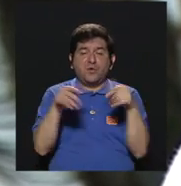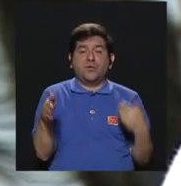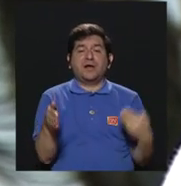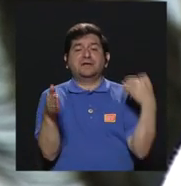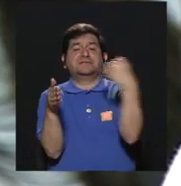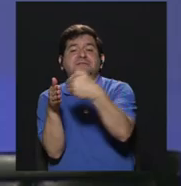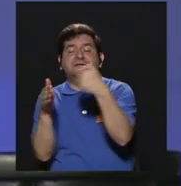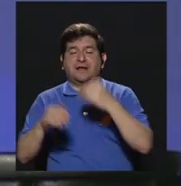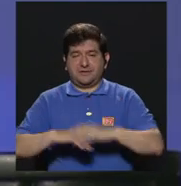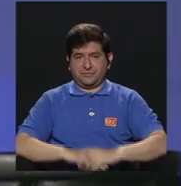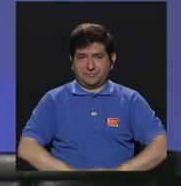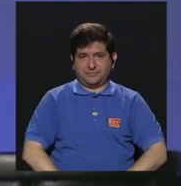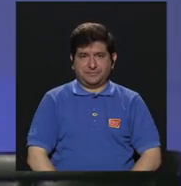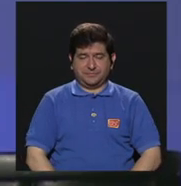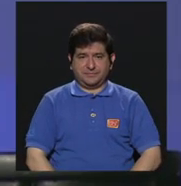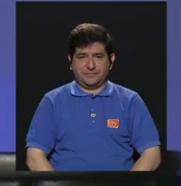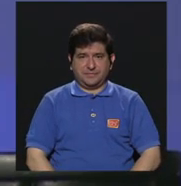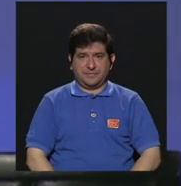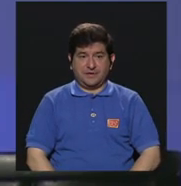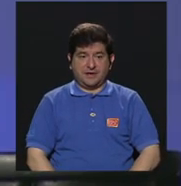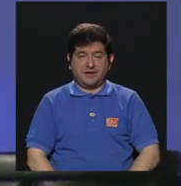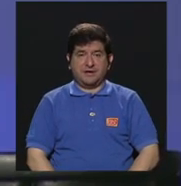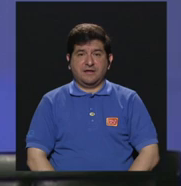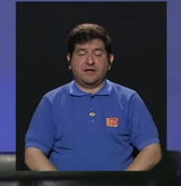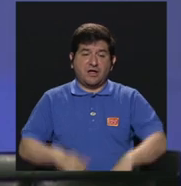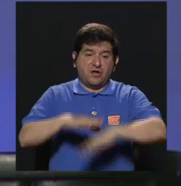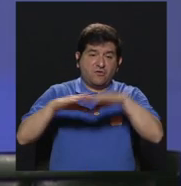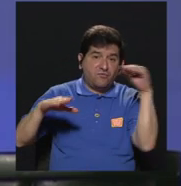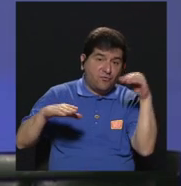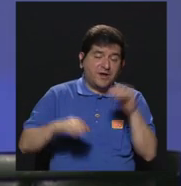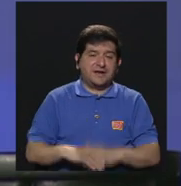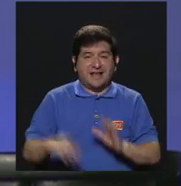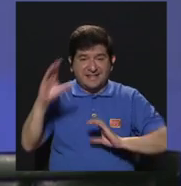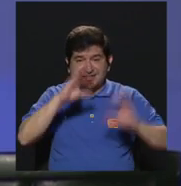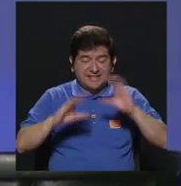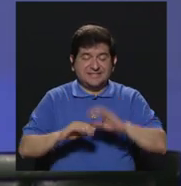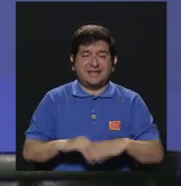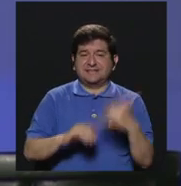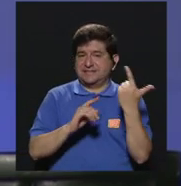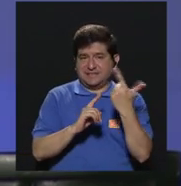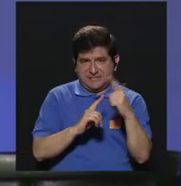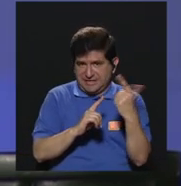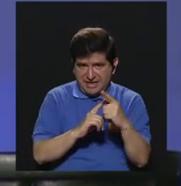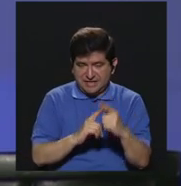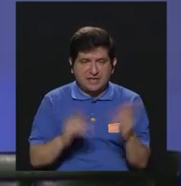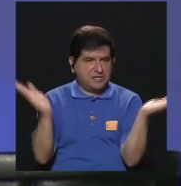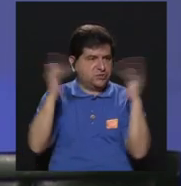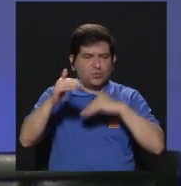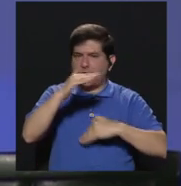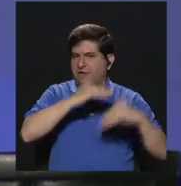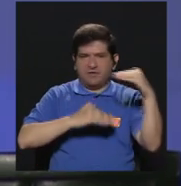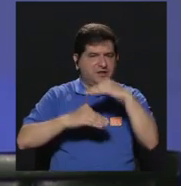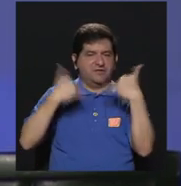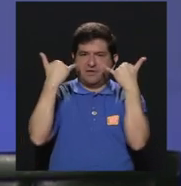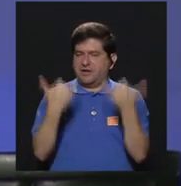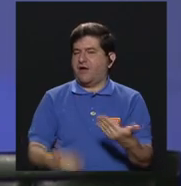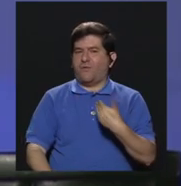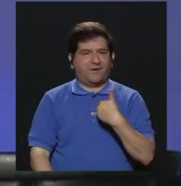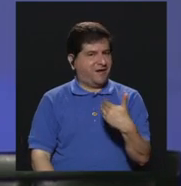aledaño, pues fuera de la de Ciencias y Letras no existían las edificaciones de hoy.